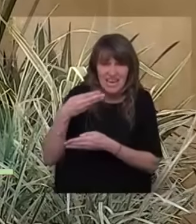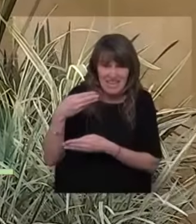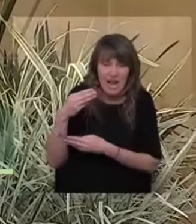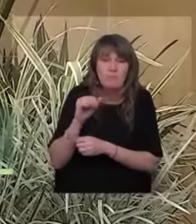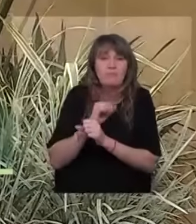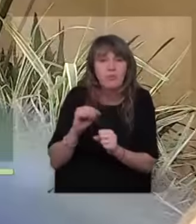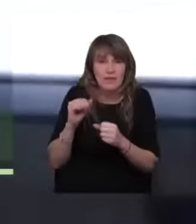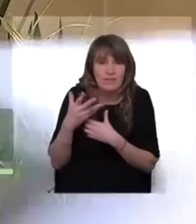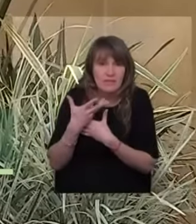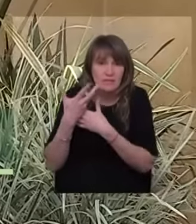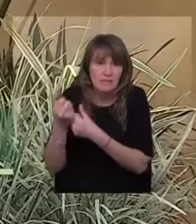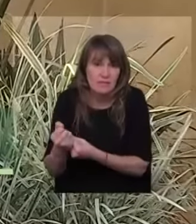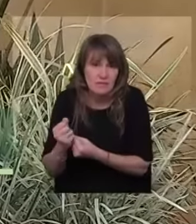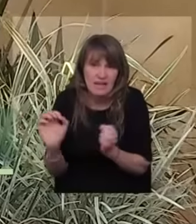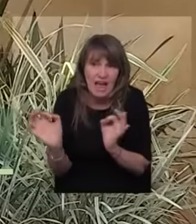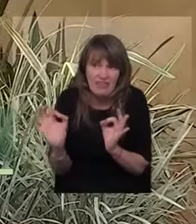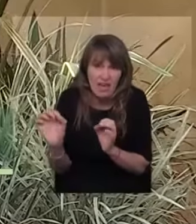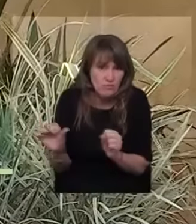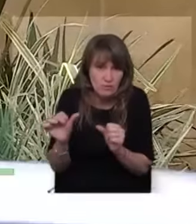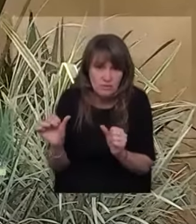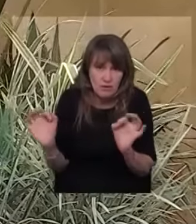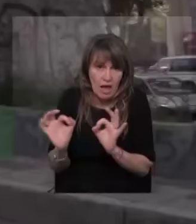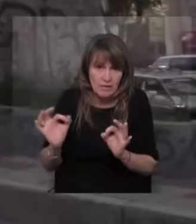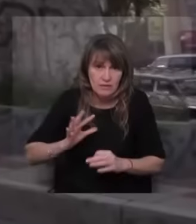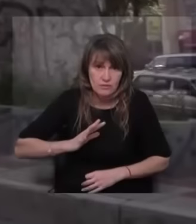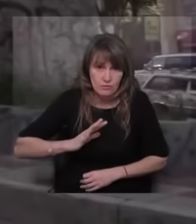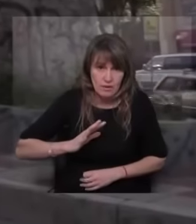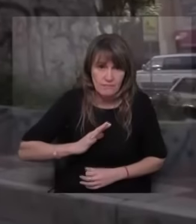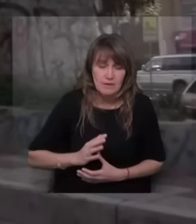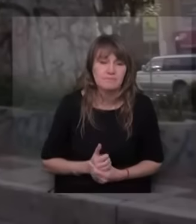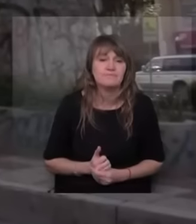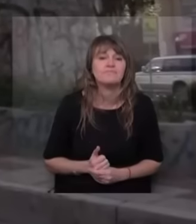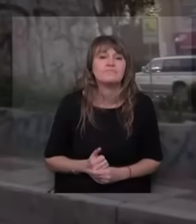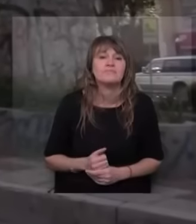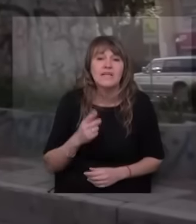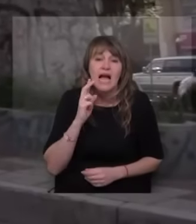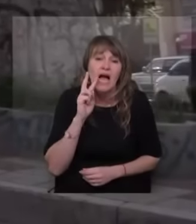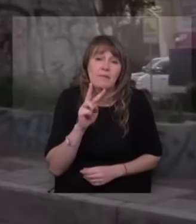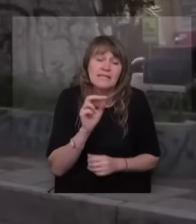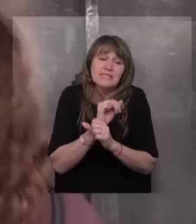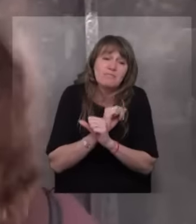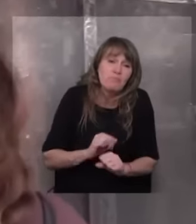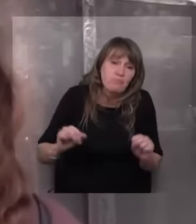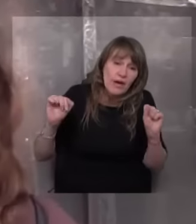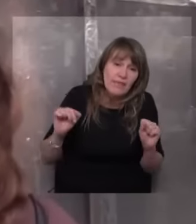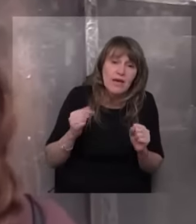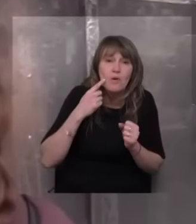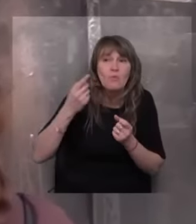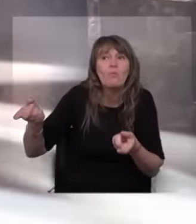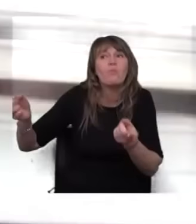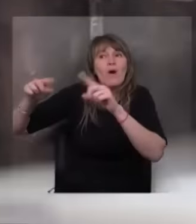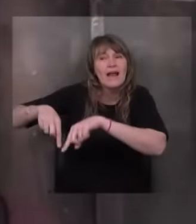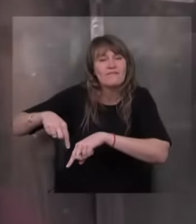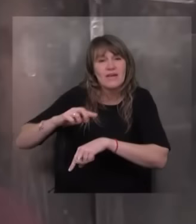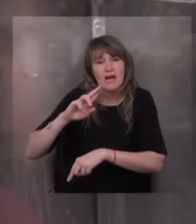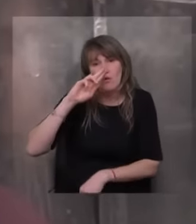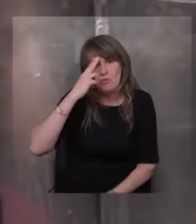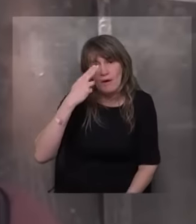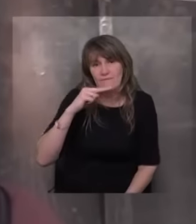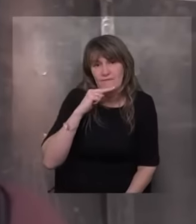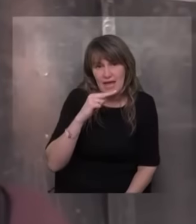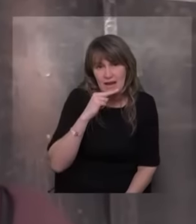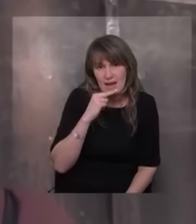oportunidad de hacer lo que todavía no hizo el abogado señaló que en el escenario más positivo para sus defendidas podrían volver a Uruguay el próximo viernes y en el caso